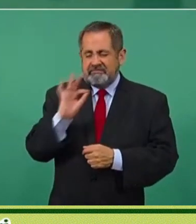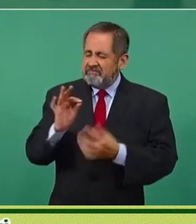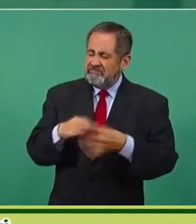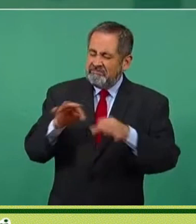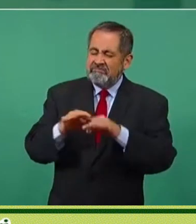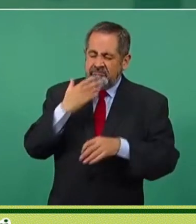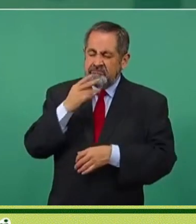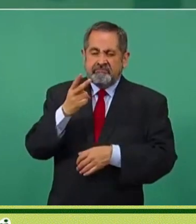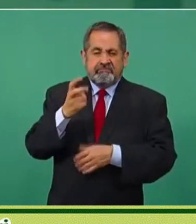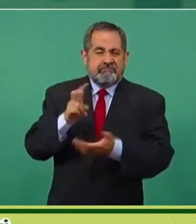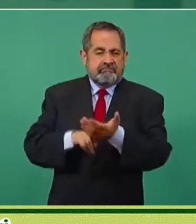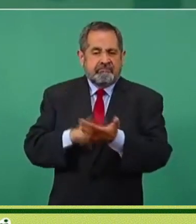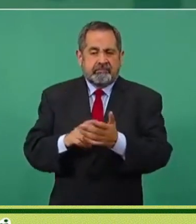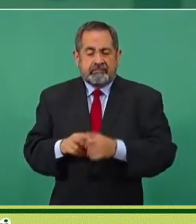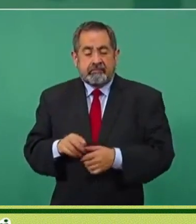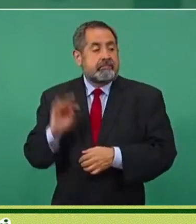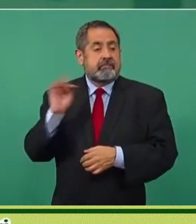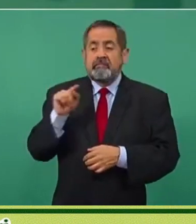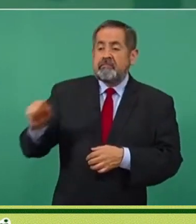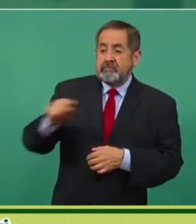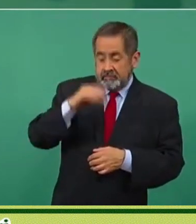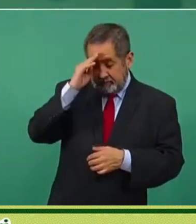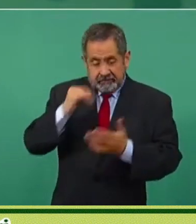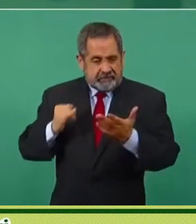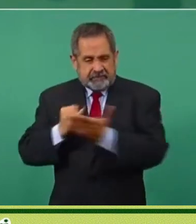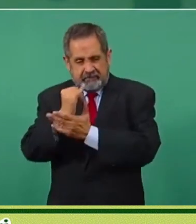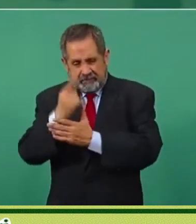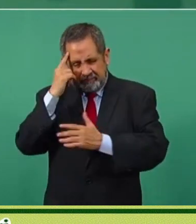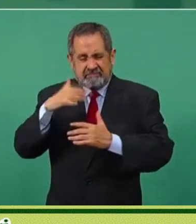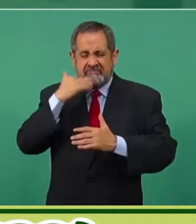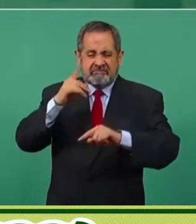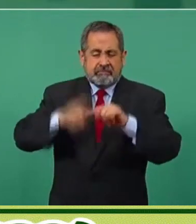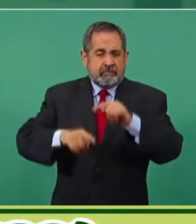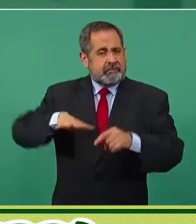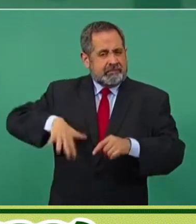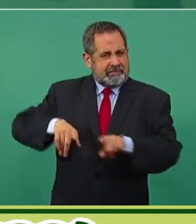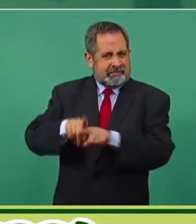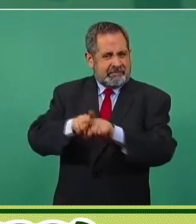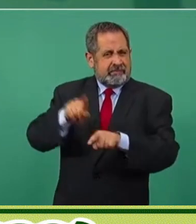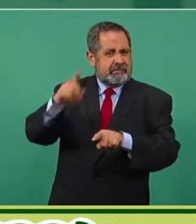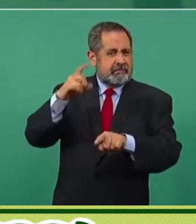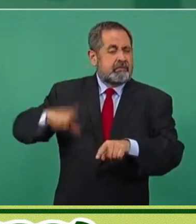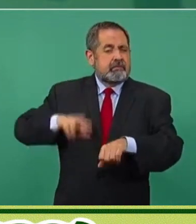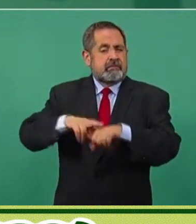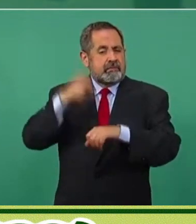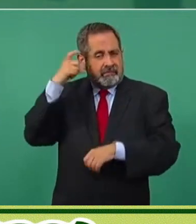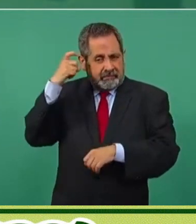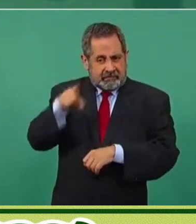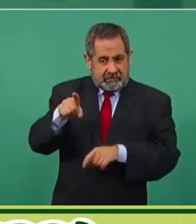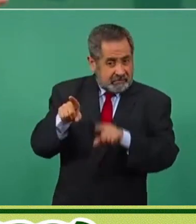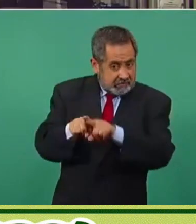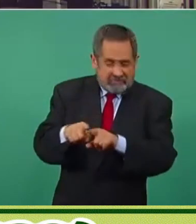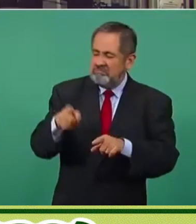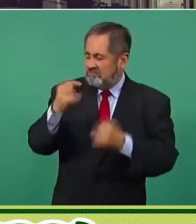fundamental. Cualquier decisión de ese tipo, como la del gobernador de Querétaro, es bien vista.